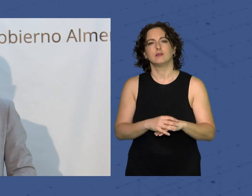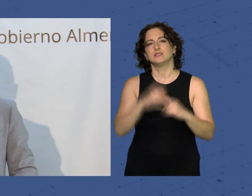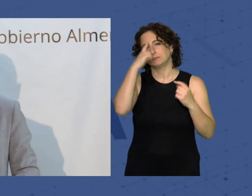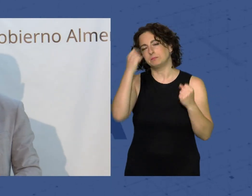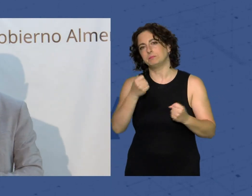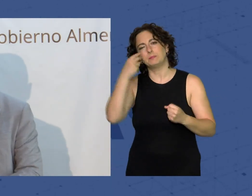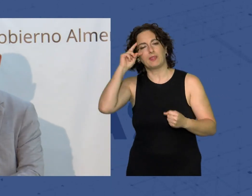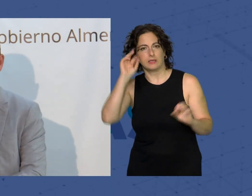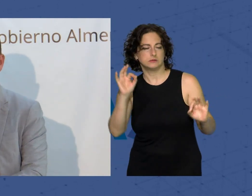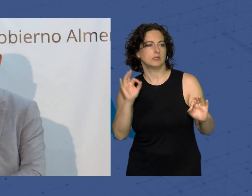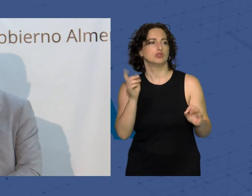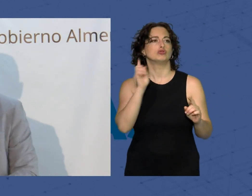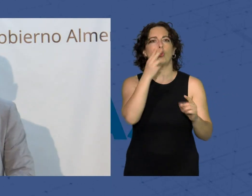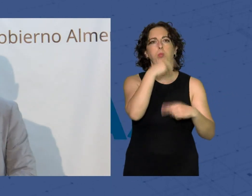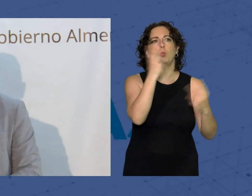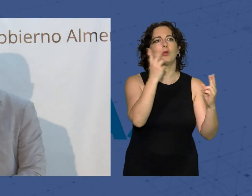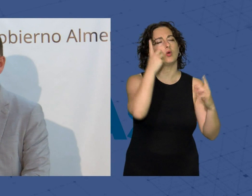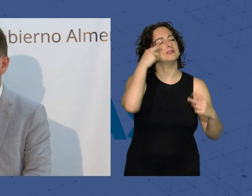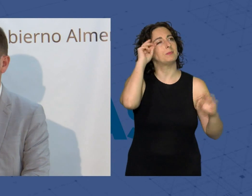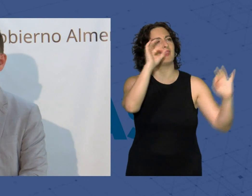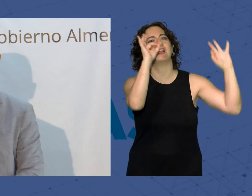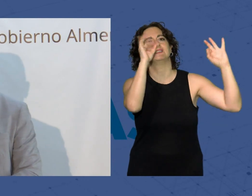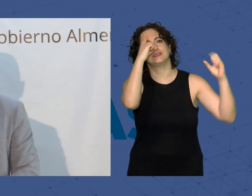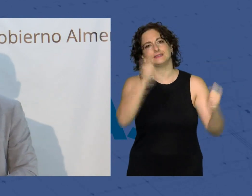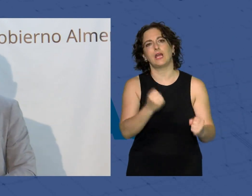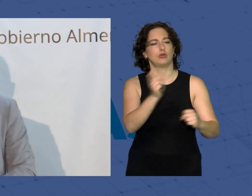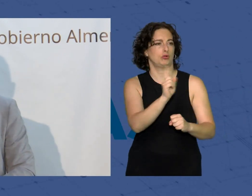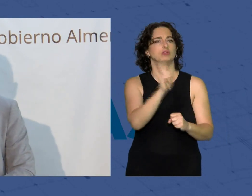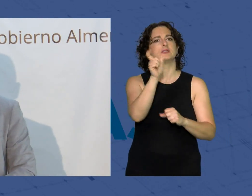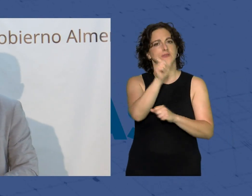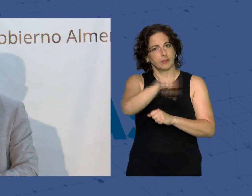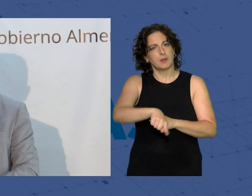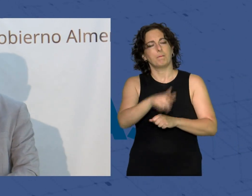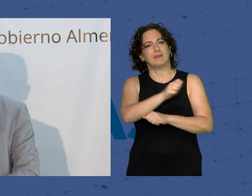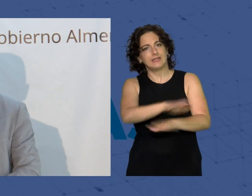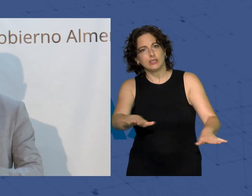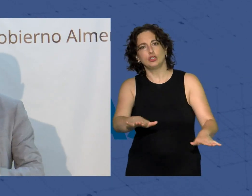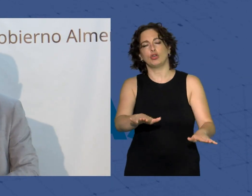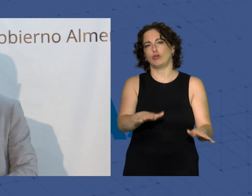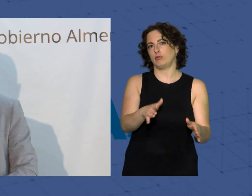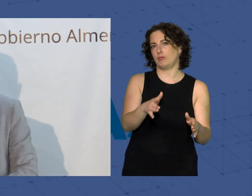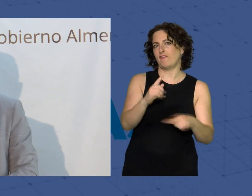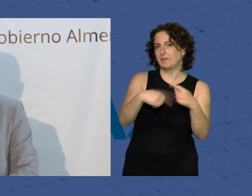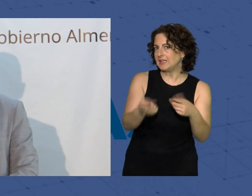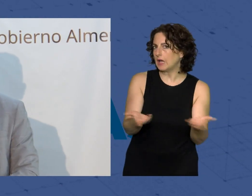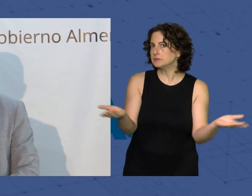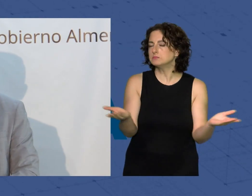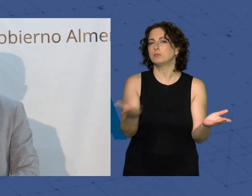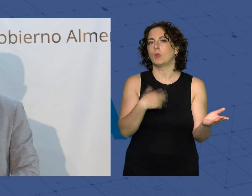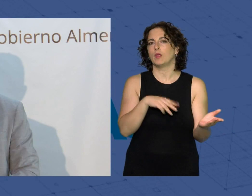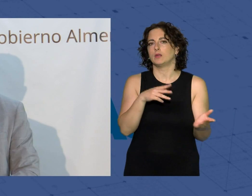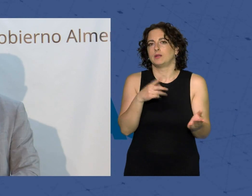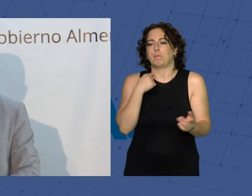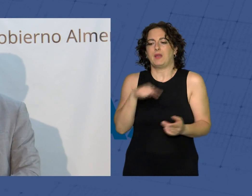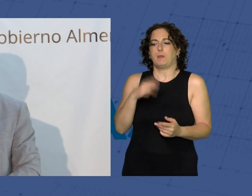ser solo dirigidas a público especialista sino que tratamos que sean también para niños o sea un público infantil para familias y que de alguna manera se